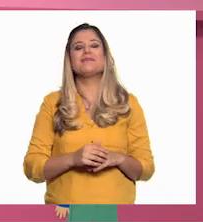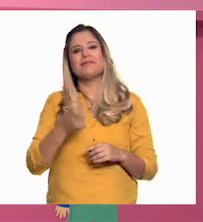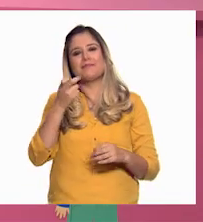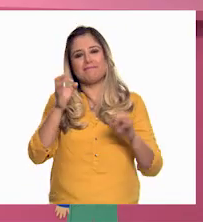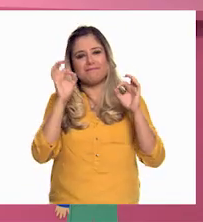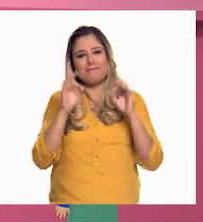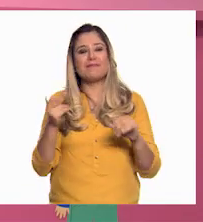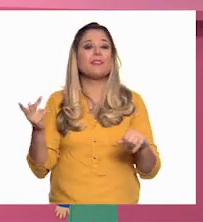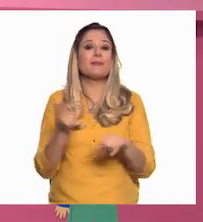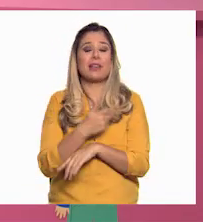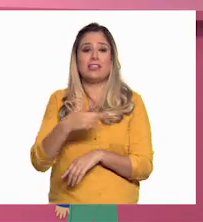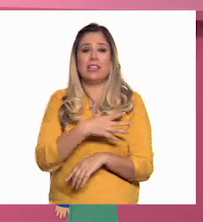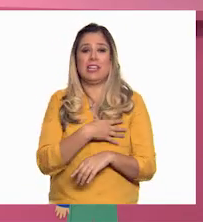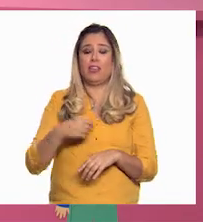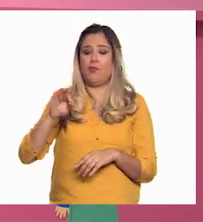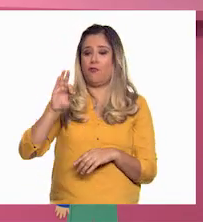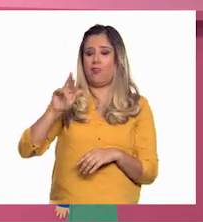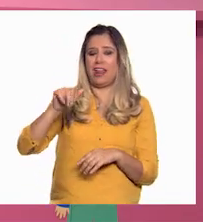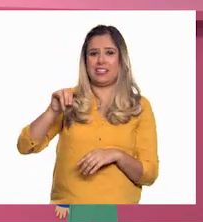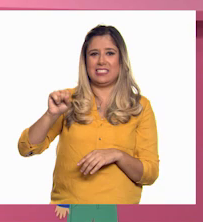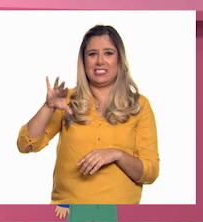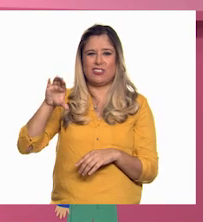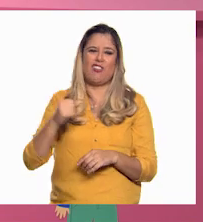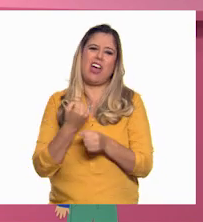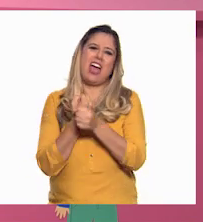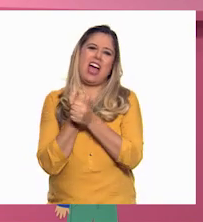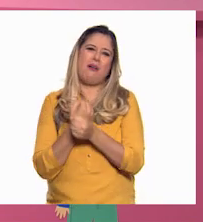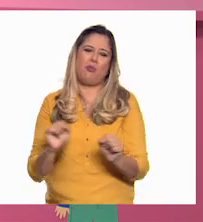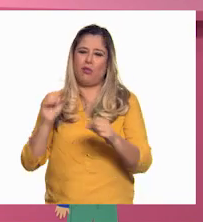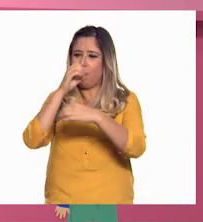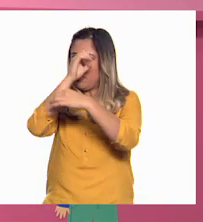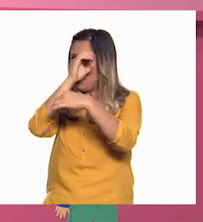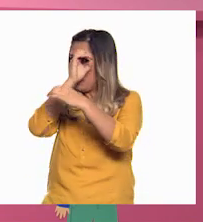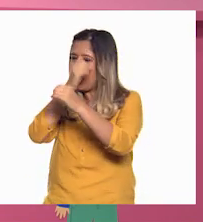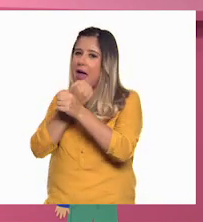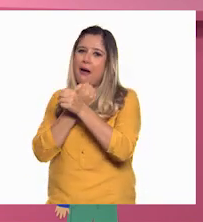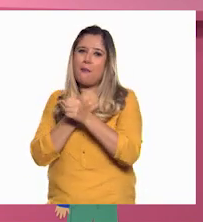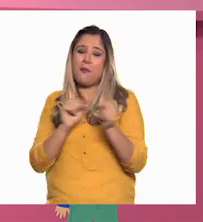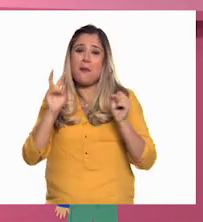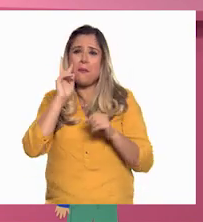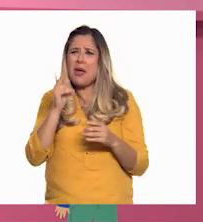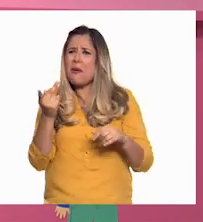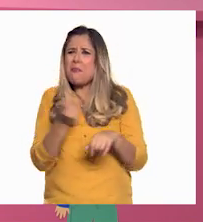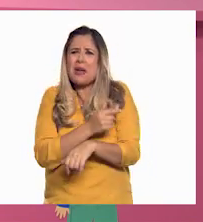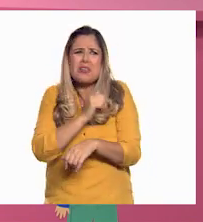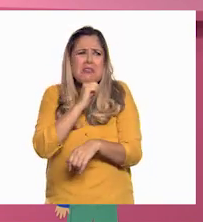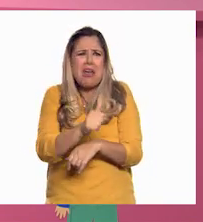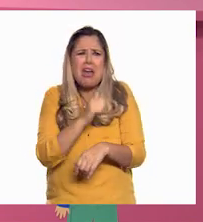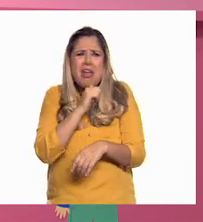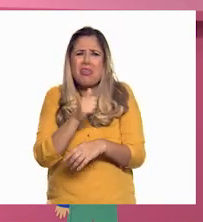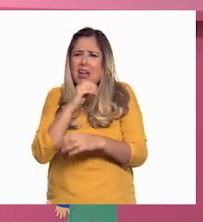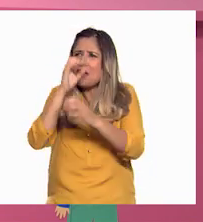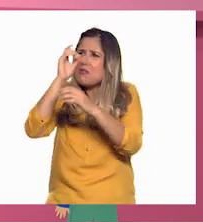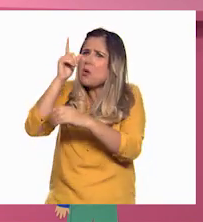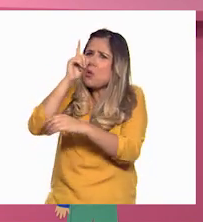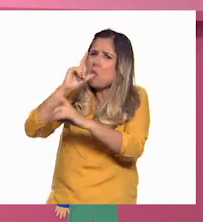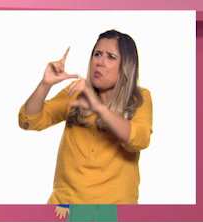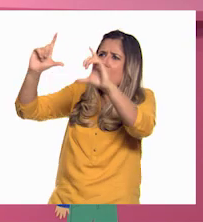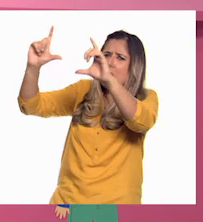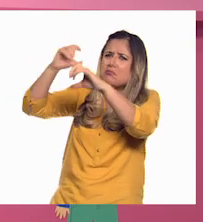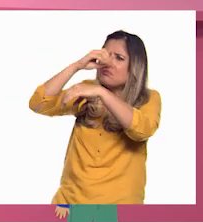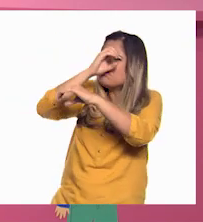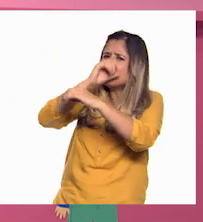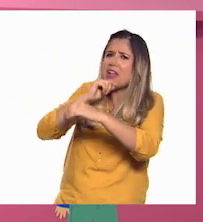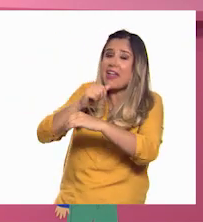que pasó es que el hijo de Francisco Hinojosa pues se aburrió del telescopio y al ver que no pasaba nada interesante en la luna, su hijo